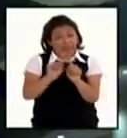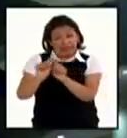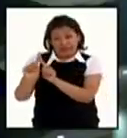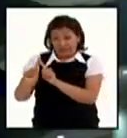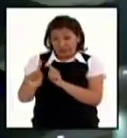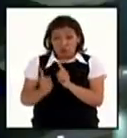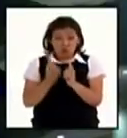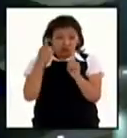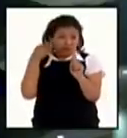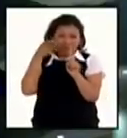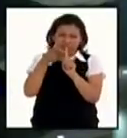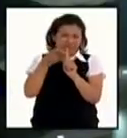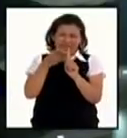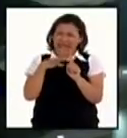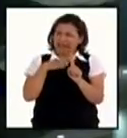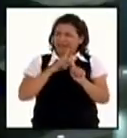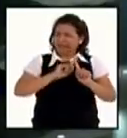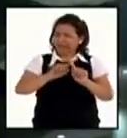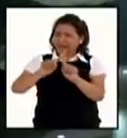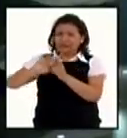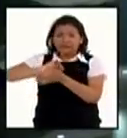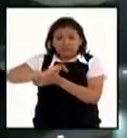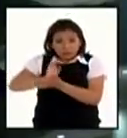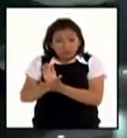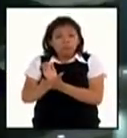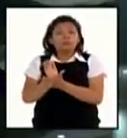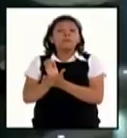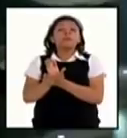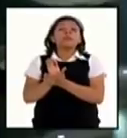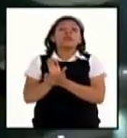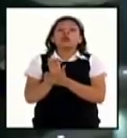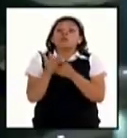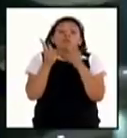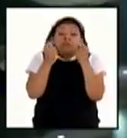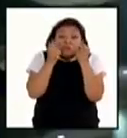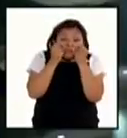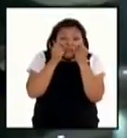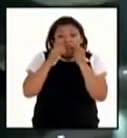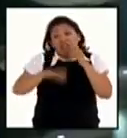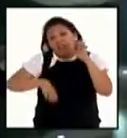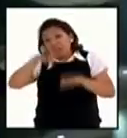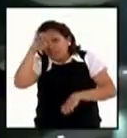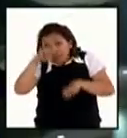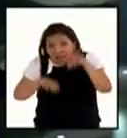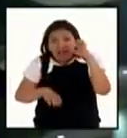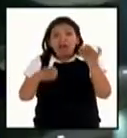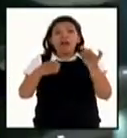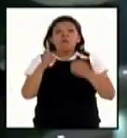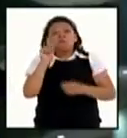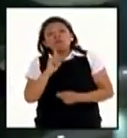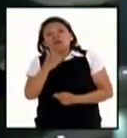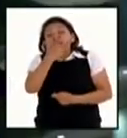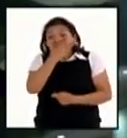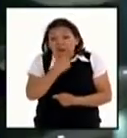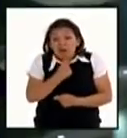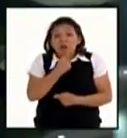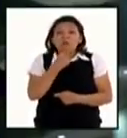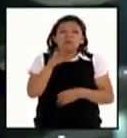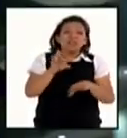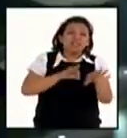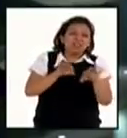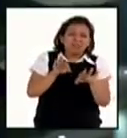ha sido de todo en general y sin importar edad, género,